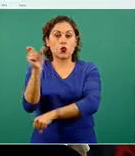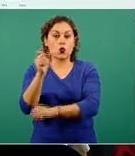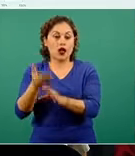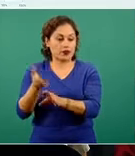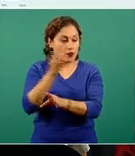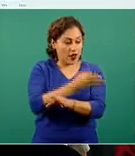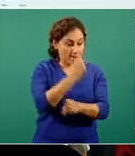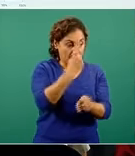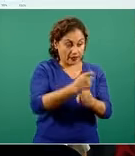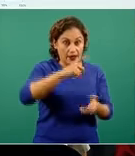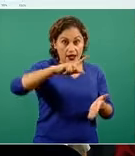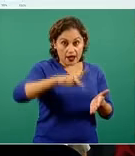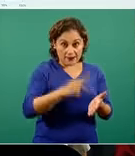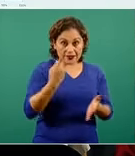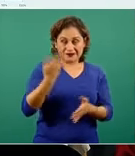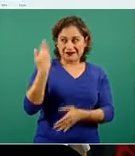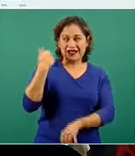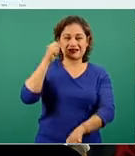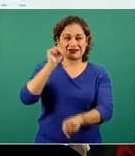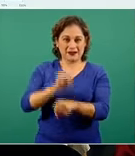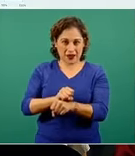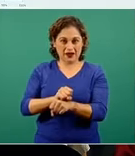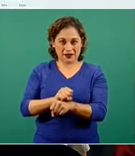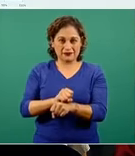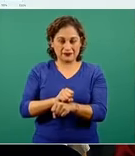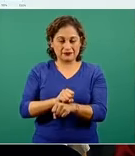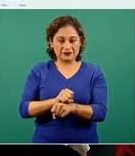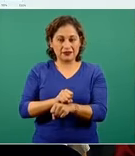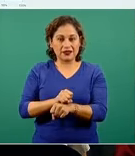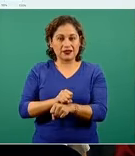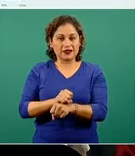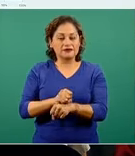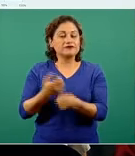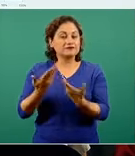primera la semana pasada, que es cuando se aplicó